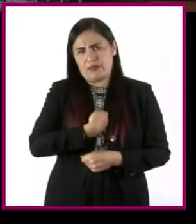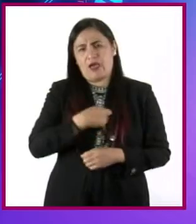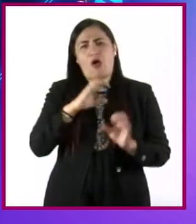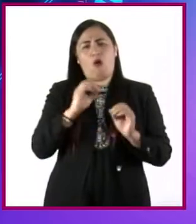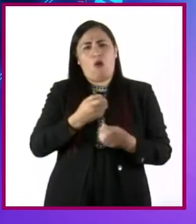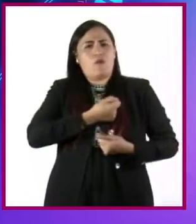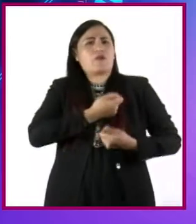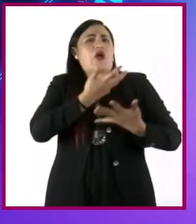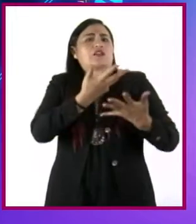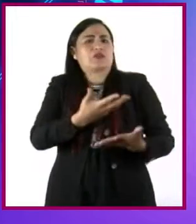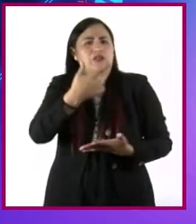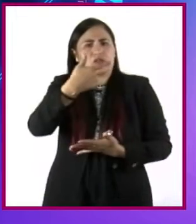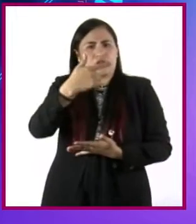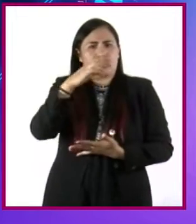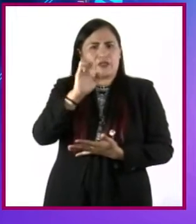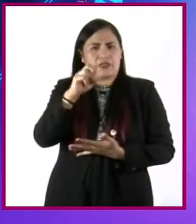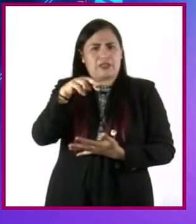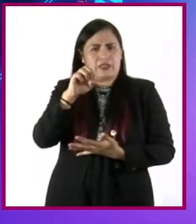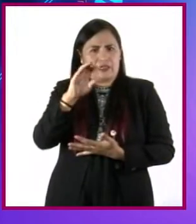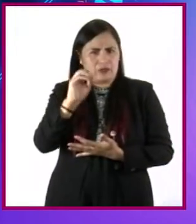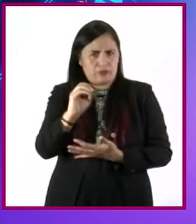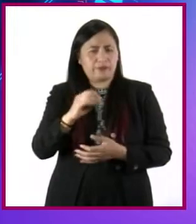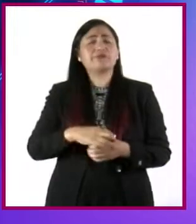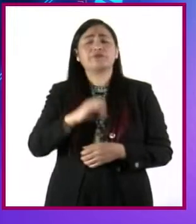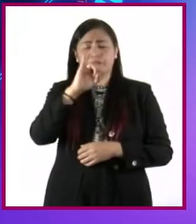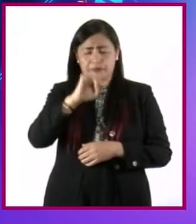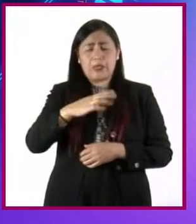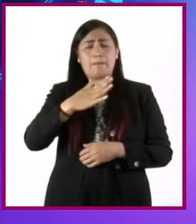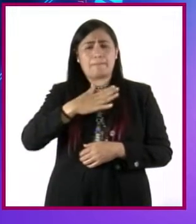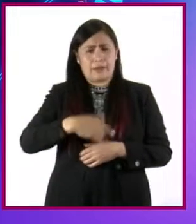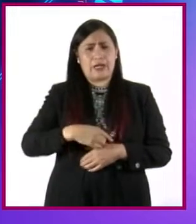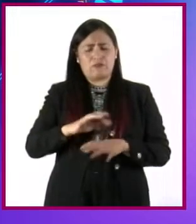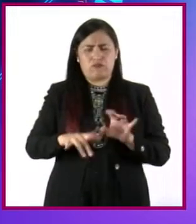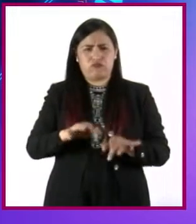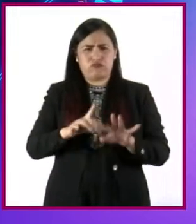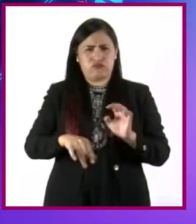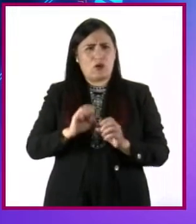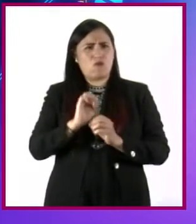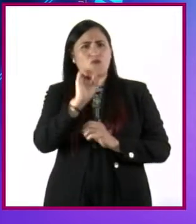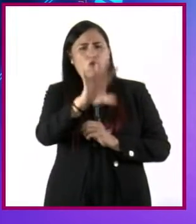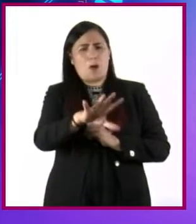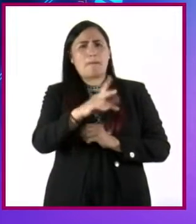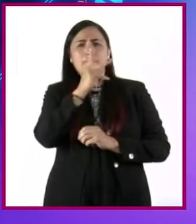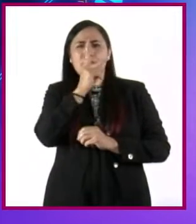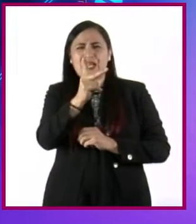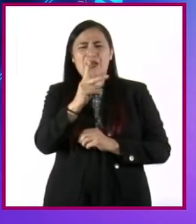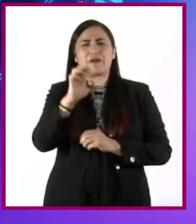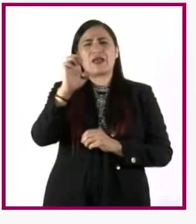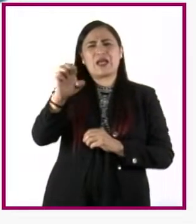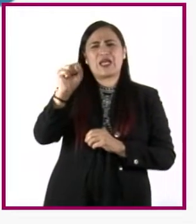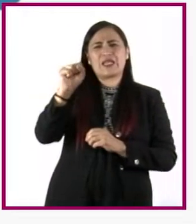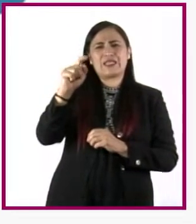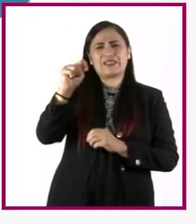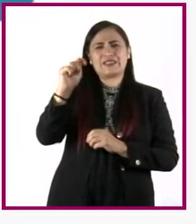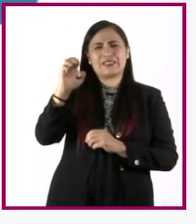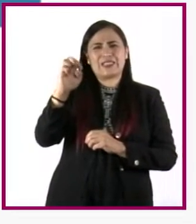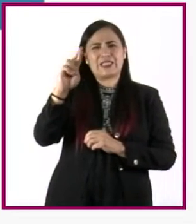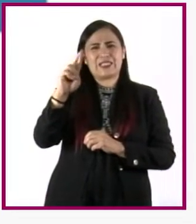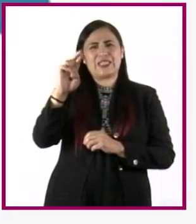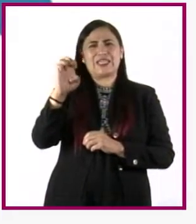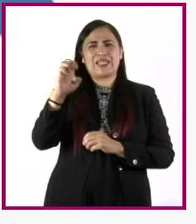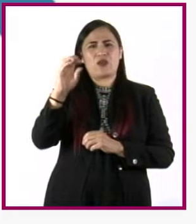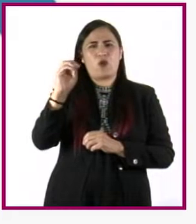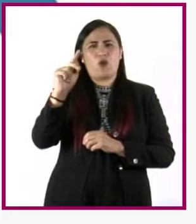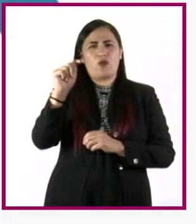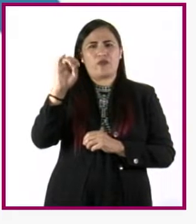Citlali, mis circuitos arrojan una palabra relacionada con lo que acabo de decir: estereotipo. Un